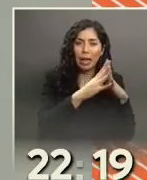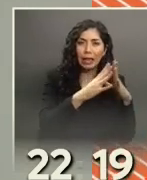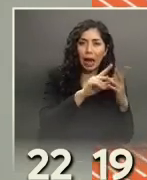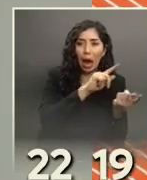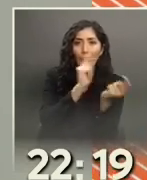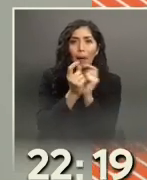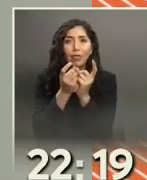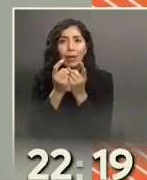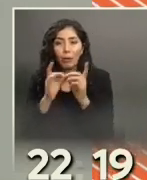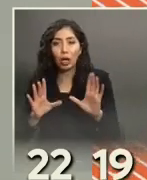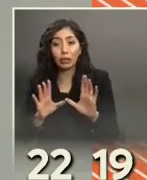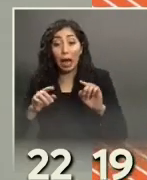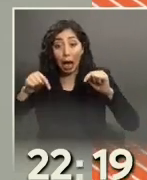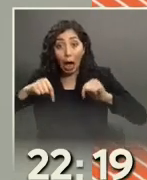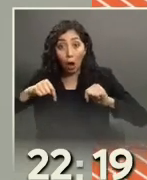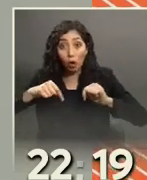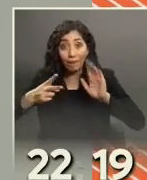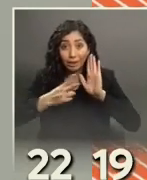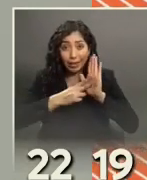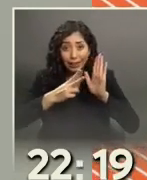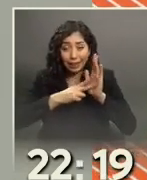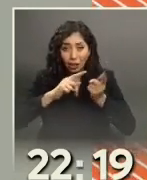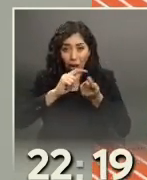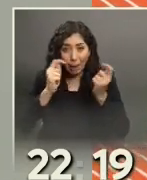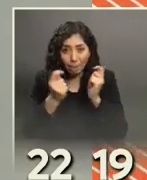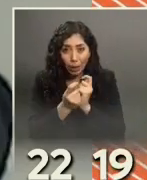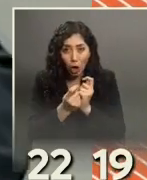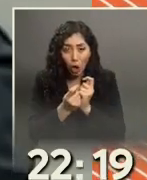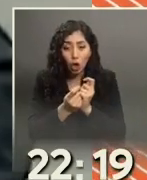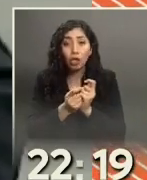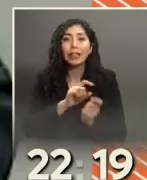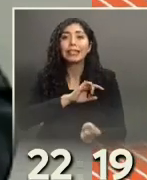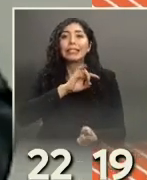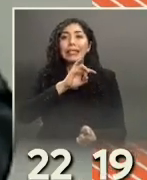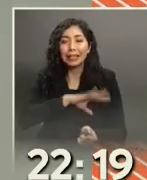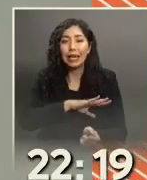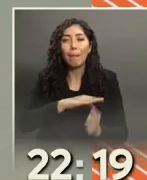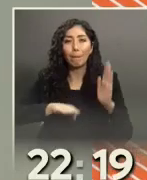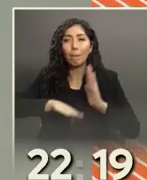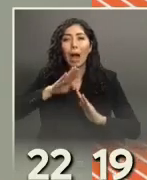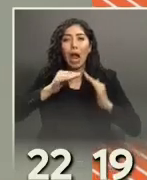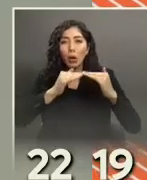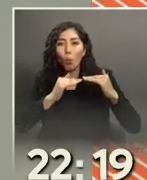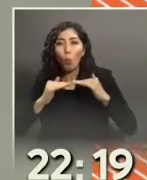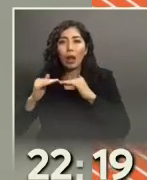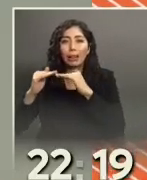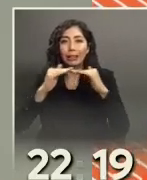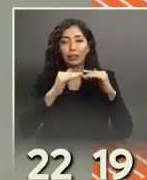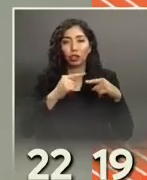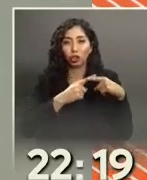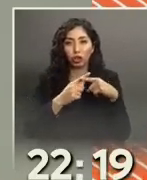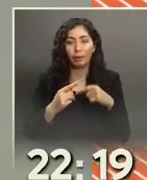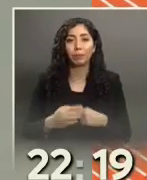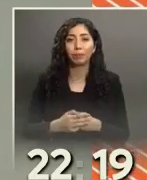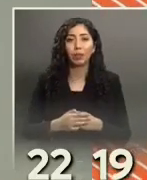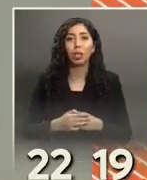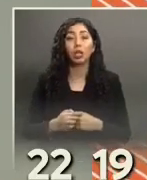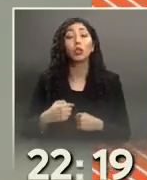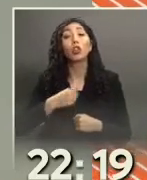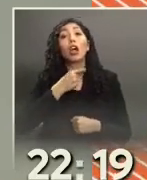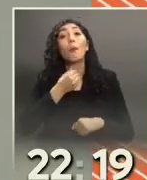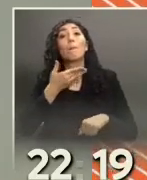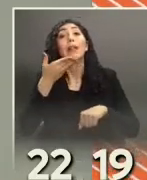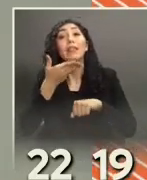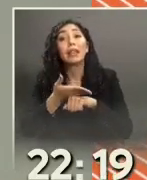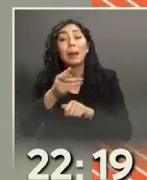el verdadero cambio es cómo generamos un chile con condiciones de mayor igualdad social yo quiero pedirle a los chilenos que